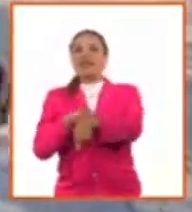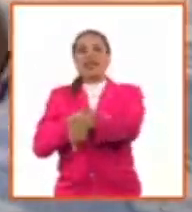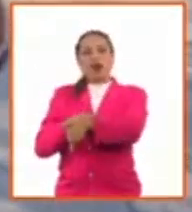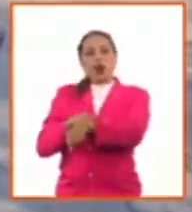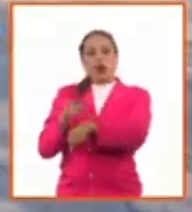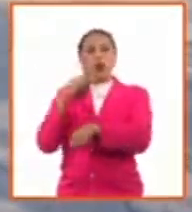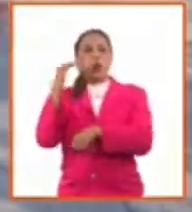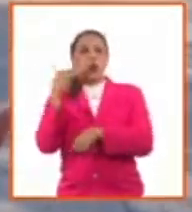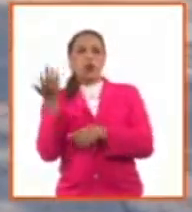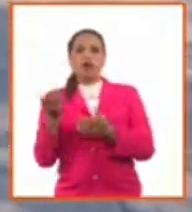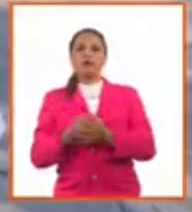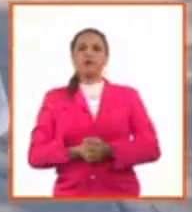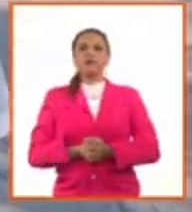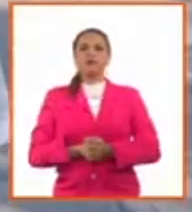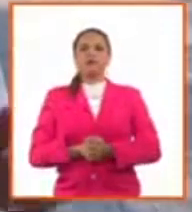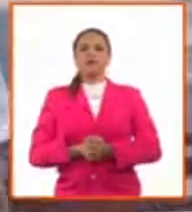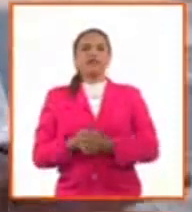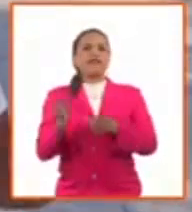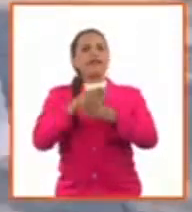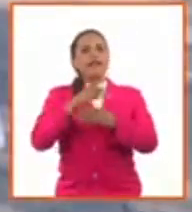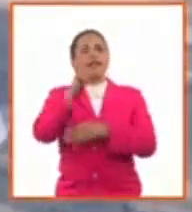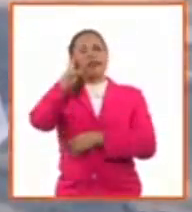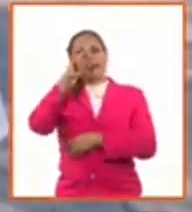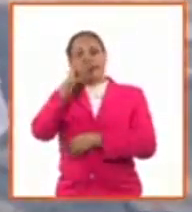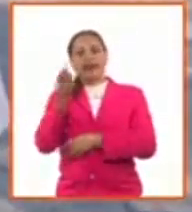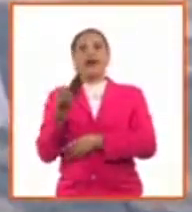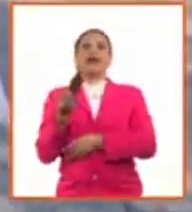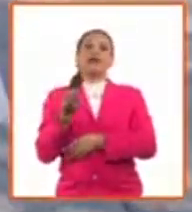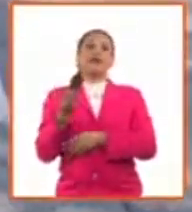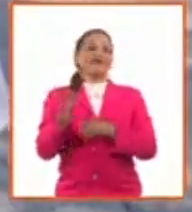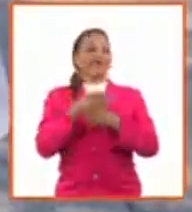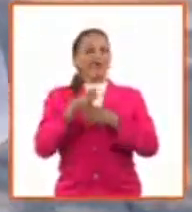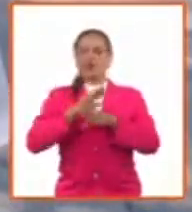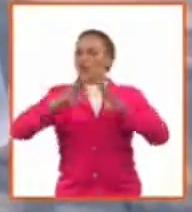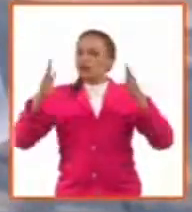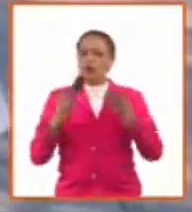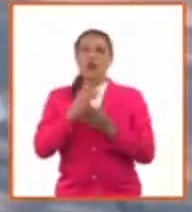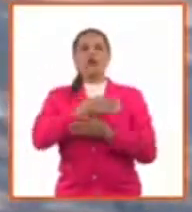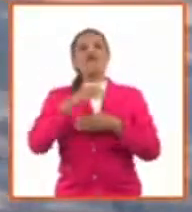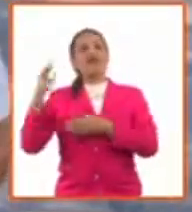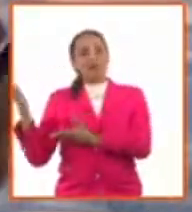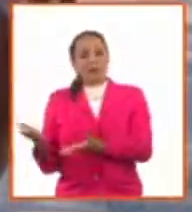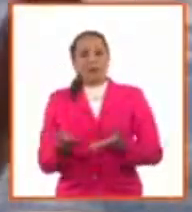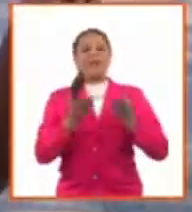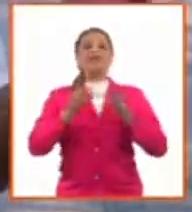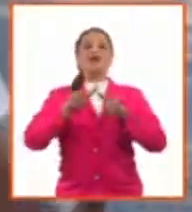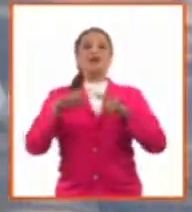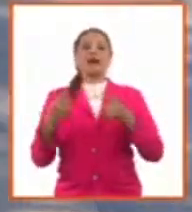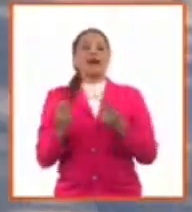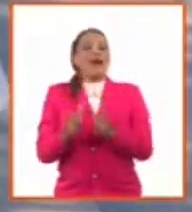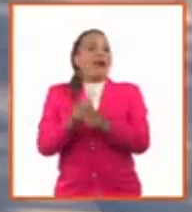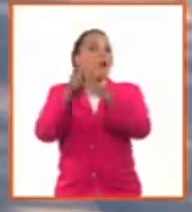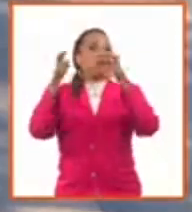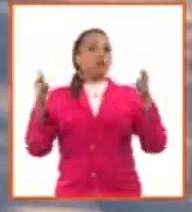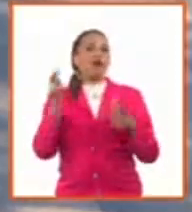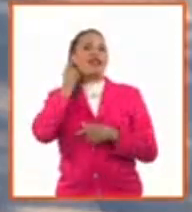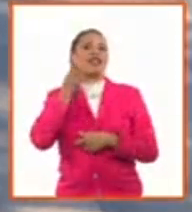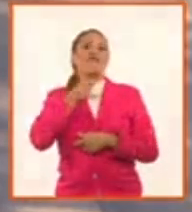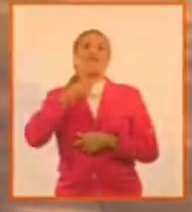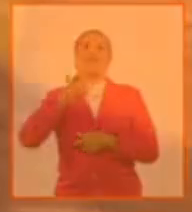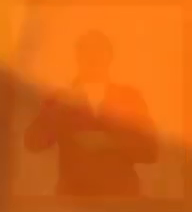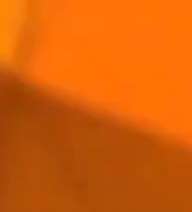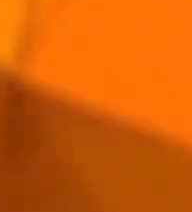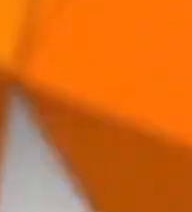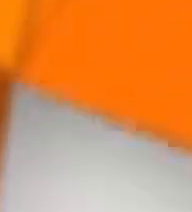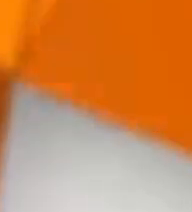de diferentes edades, a todos ahí, que seamos bienvenidos para poder engrandecer a nuestra